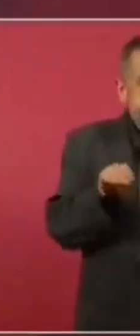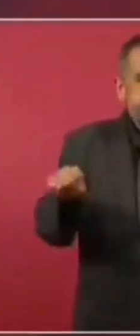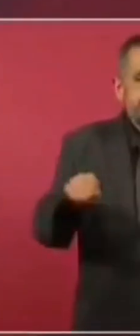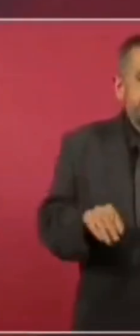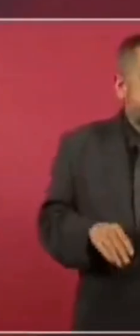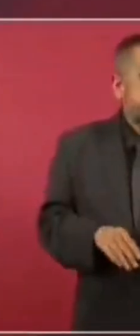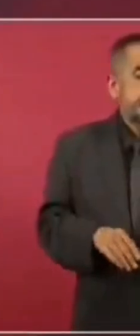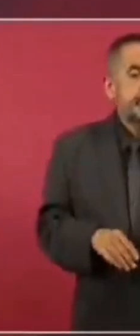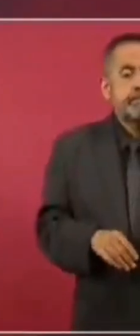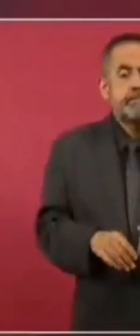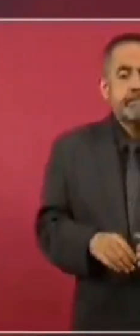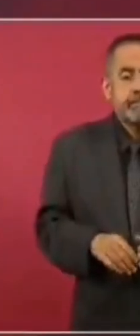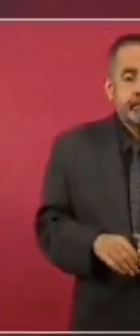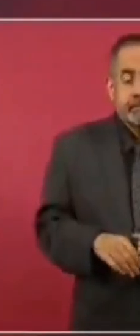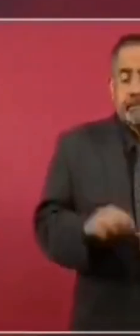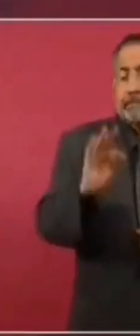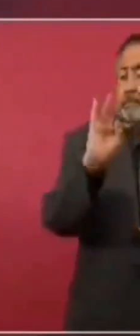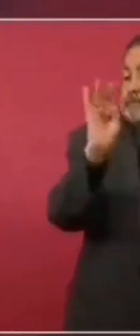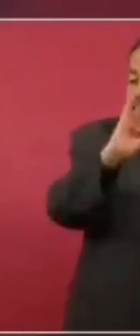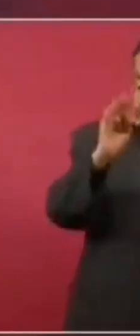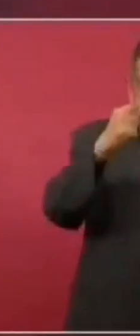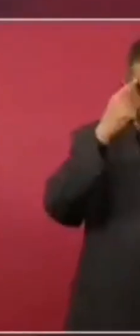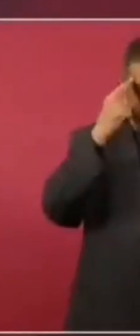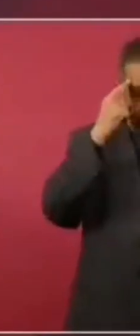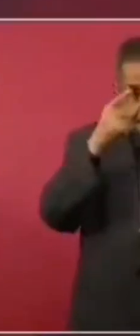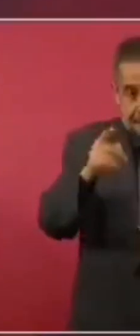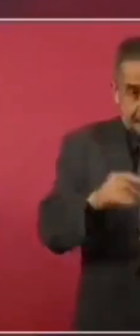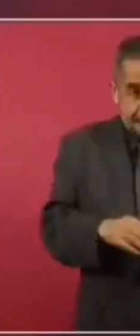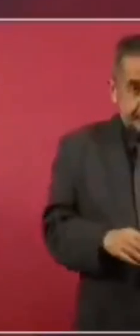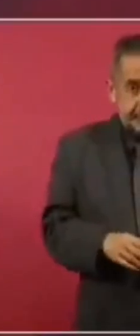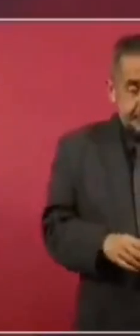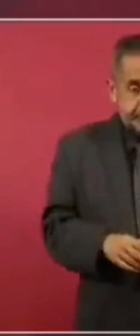porque si se tiene